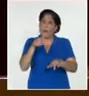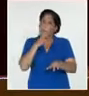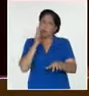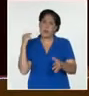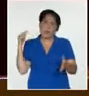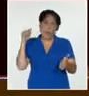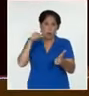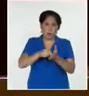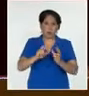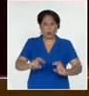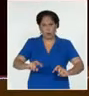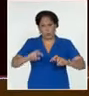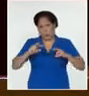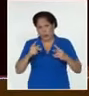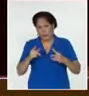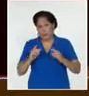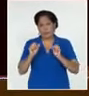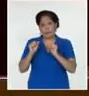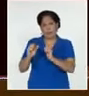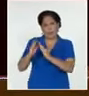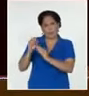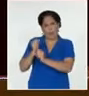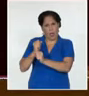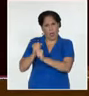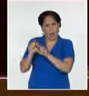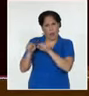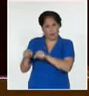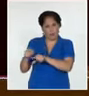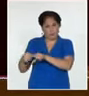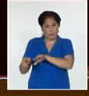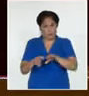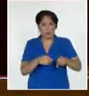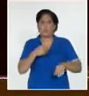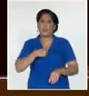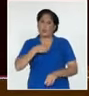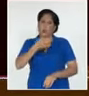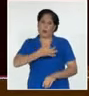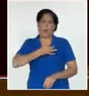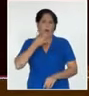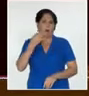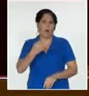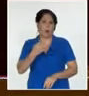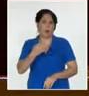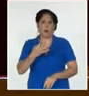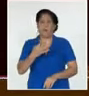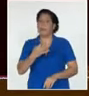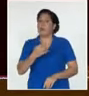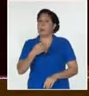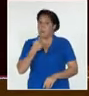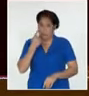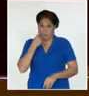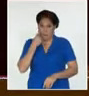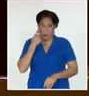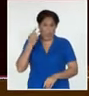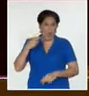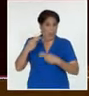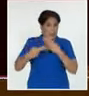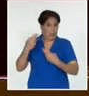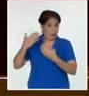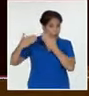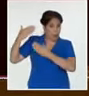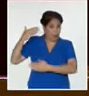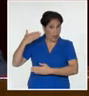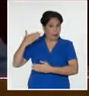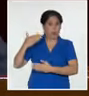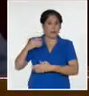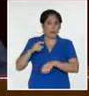vivido. Quiero aclarar que nada de esto niega la estrategia que se venía realizando para lograr en el